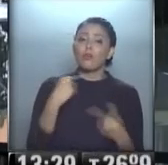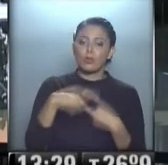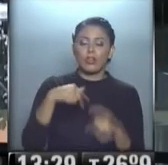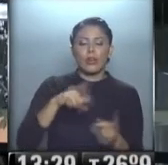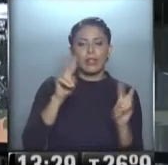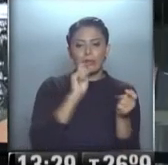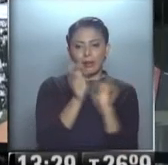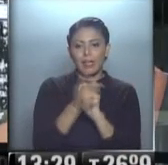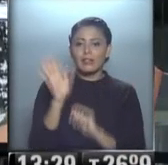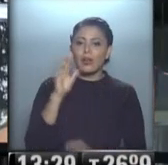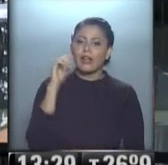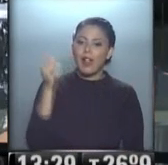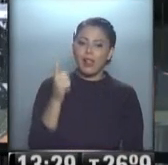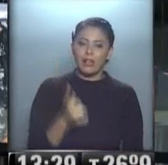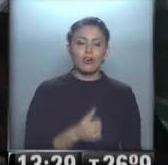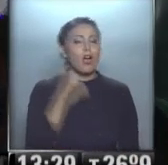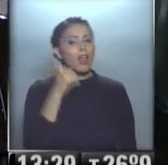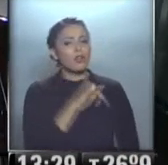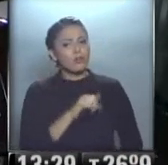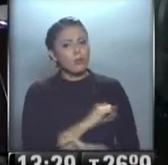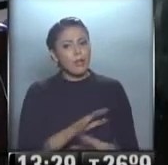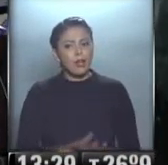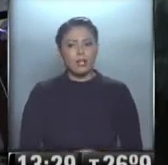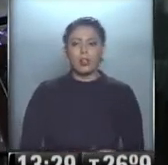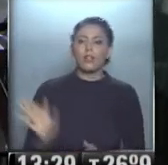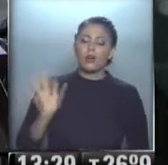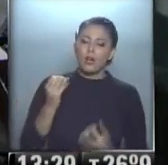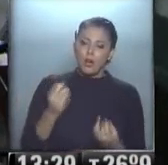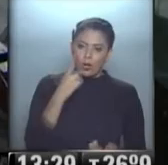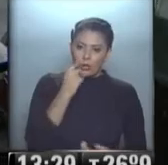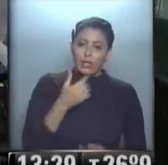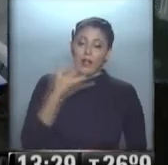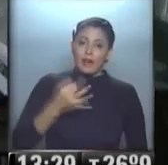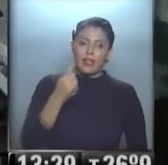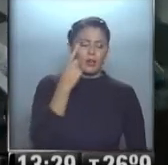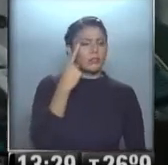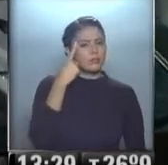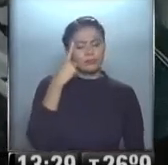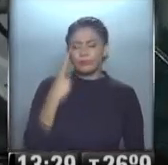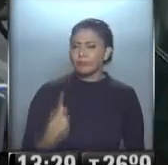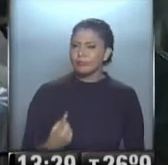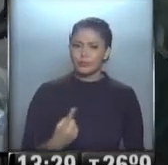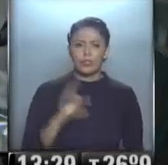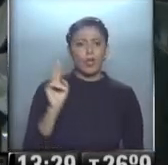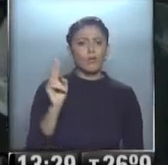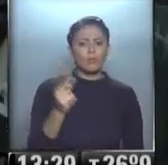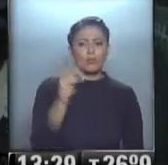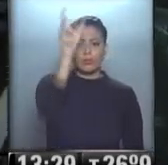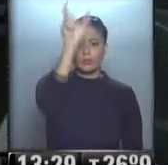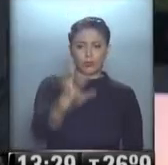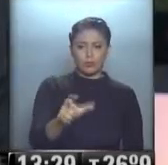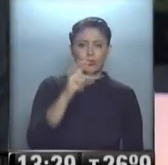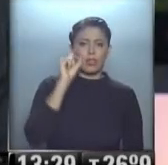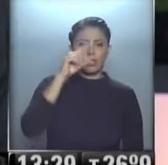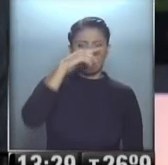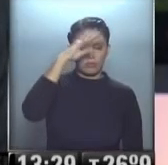Cambiamos de tema, ahora saludamos a Alejo, Robert. Alejo, con una mala noticia. ¿Qué tal? Buenos días. Buenos días. La verdad, tristísima noticia porque falleció el trovador